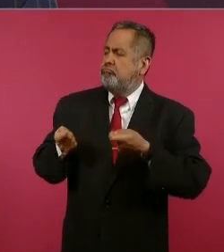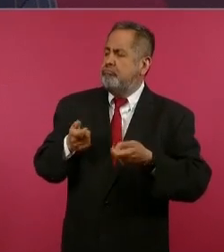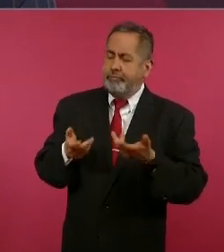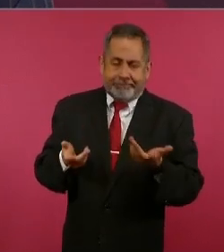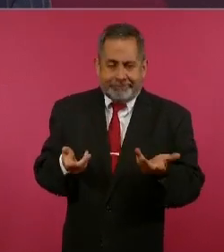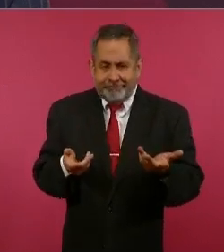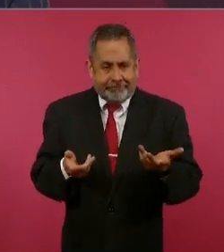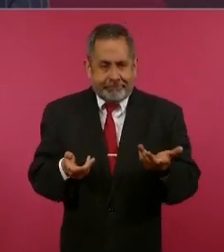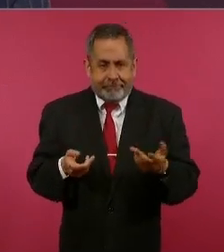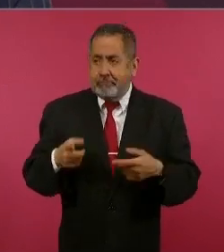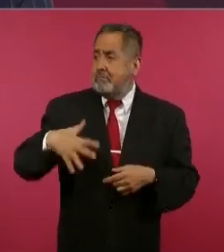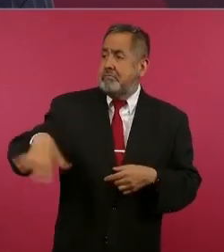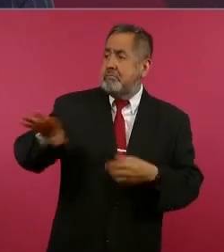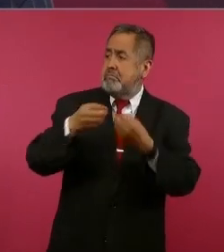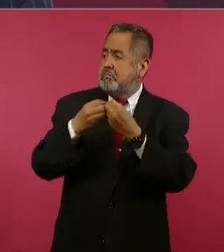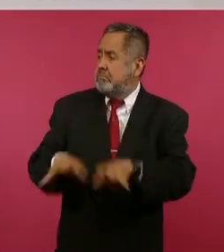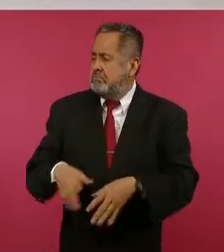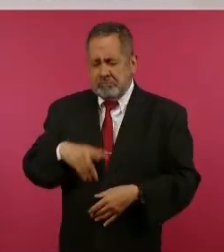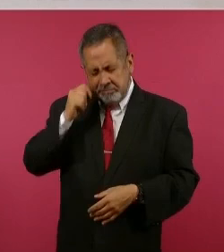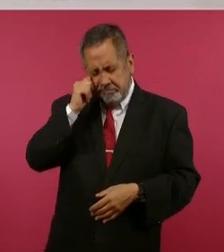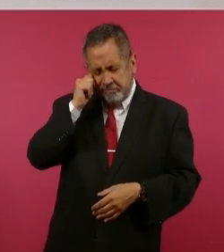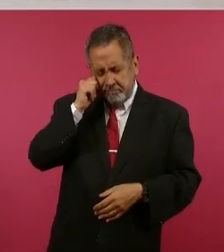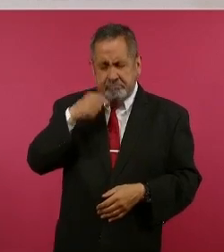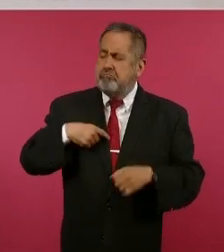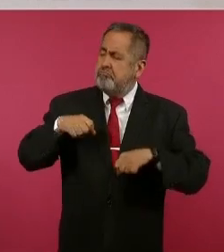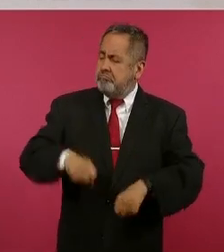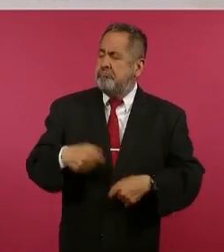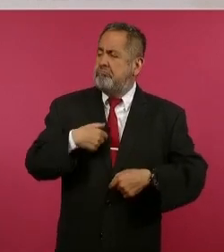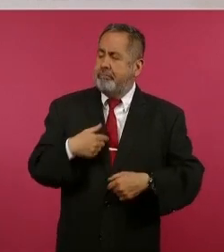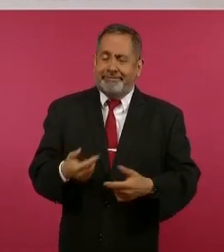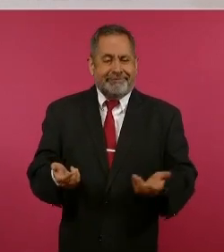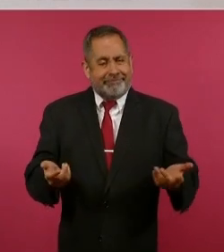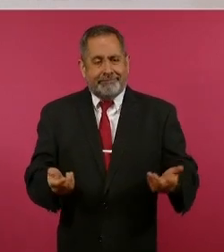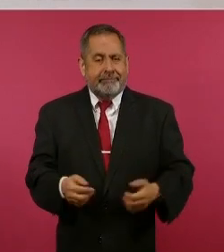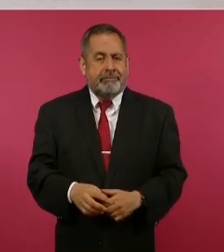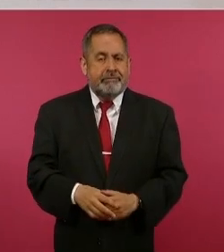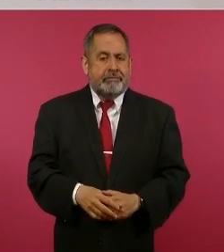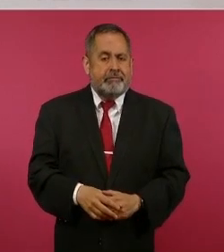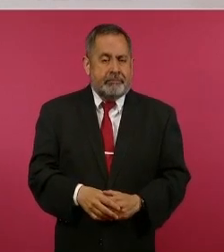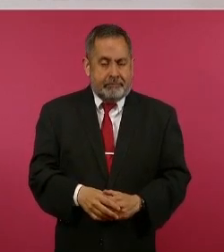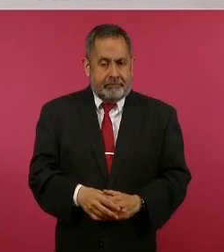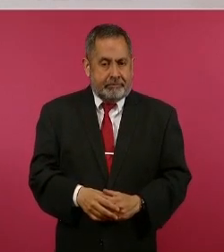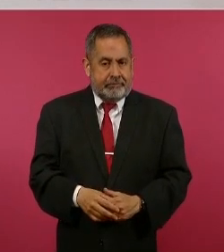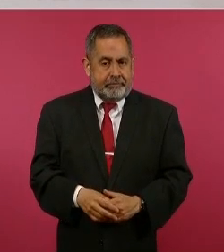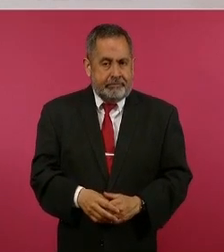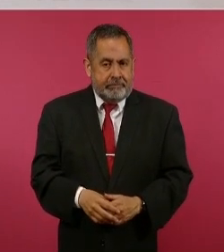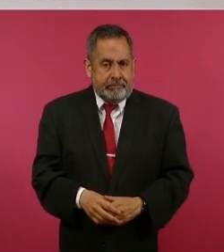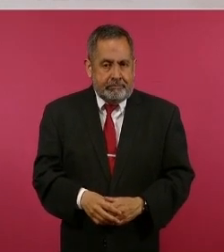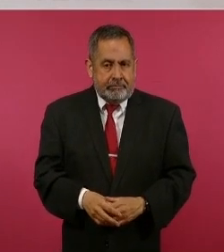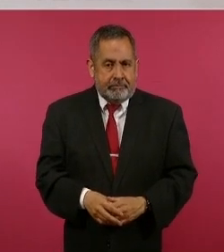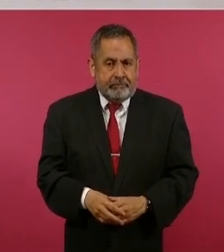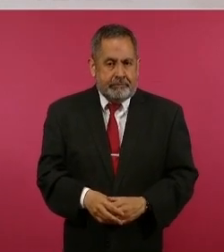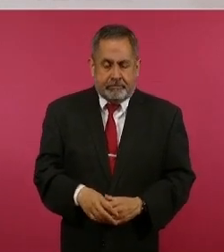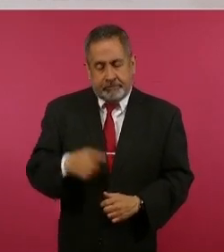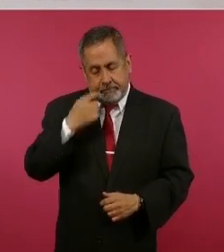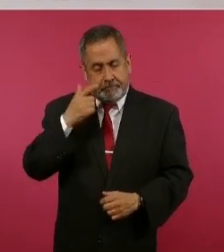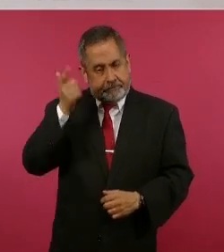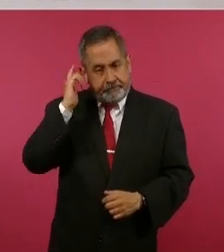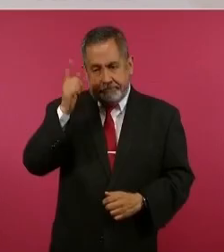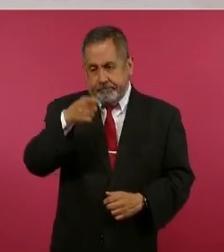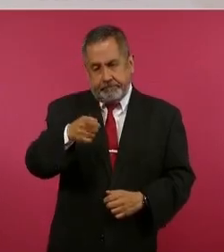aunque se dañe a la sociedad. pues ojalá